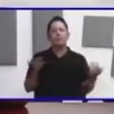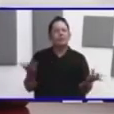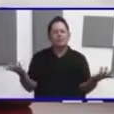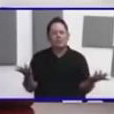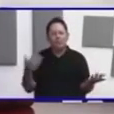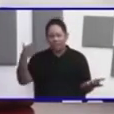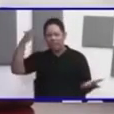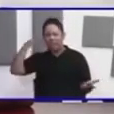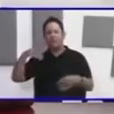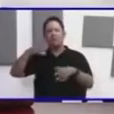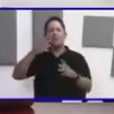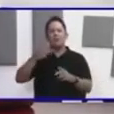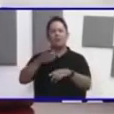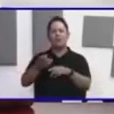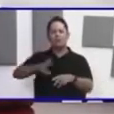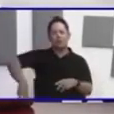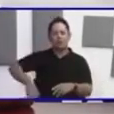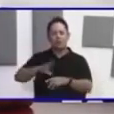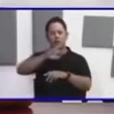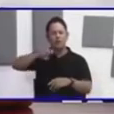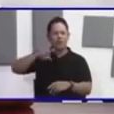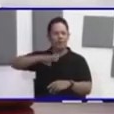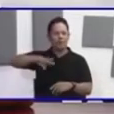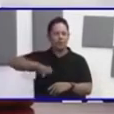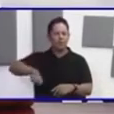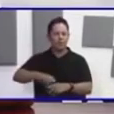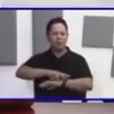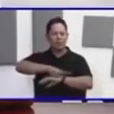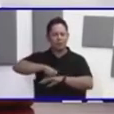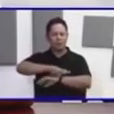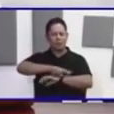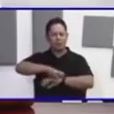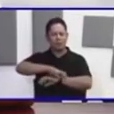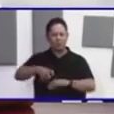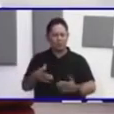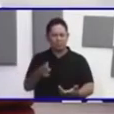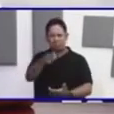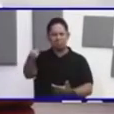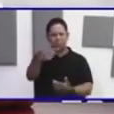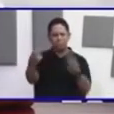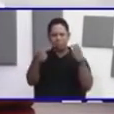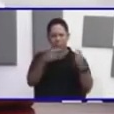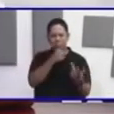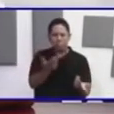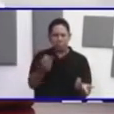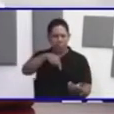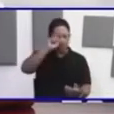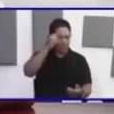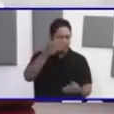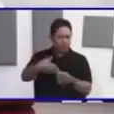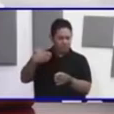hemos asesorado en estos temas. Y respeto también la opinión de quienes tengan un criterio diferente. Pero no es